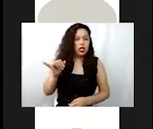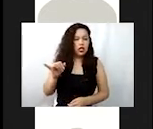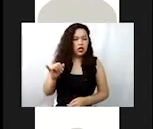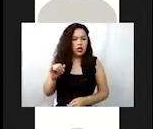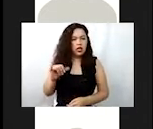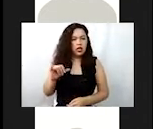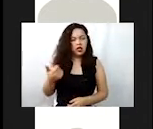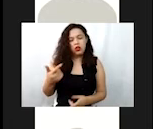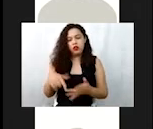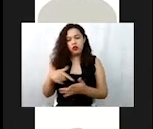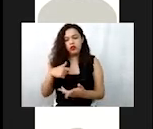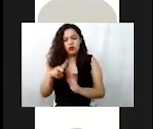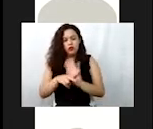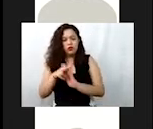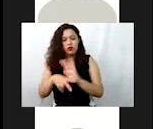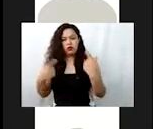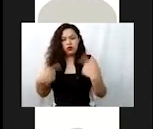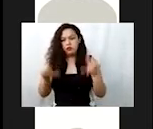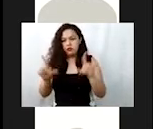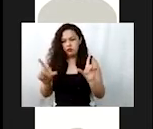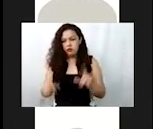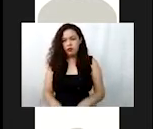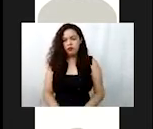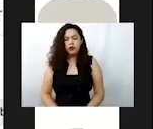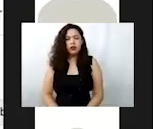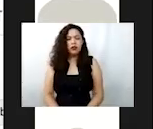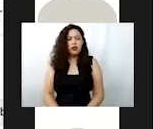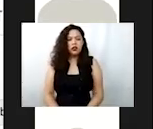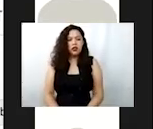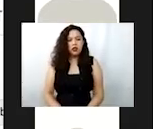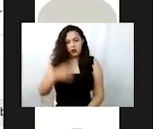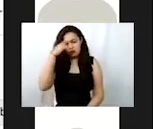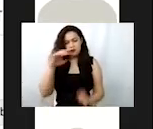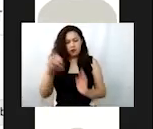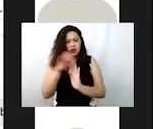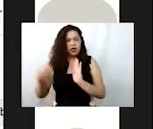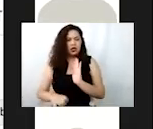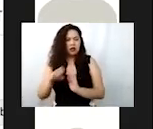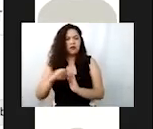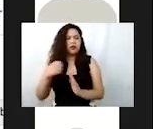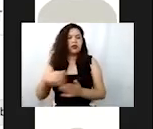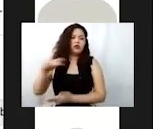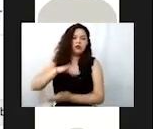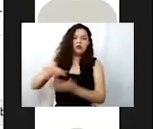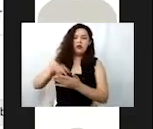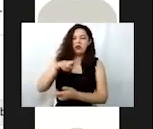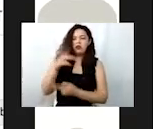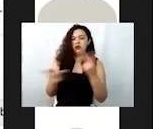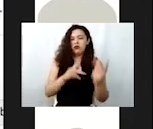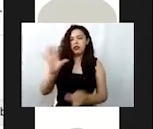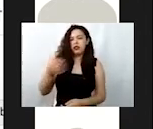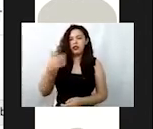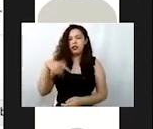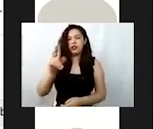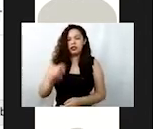compartir acá el videíto para ejemplificar esto y mientras voy leyendo sus preguntas